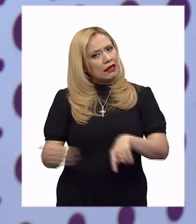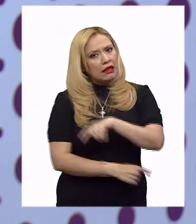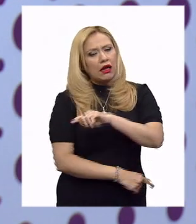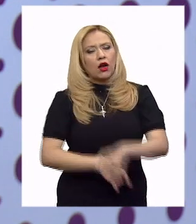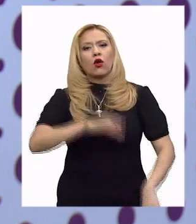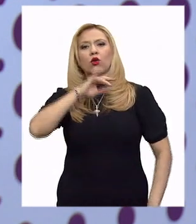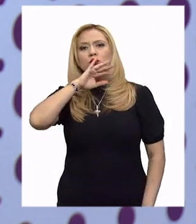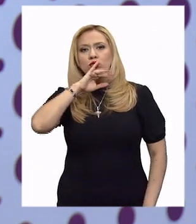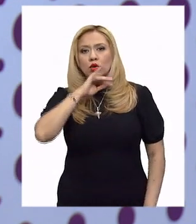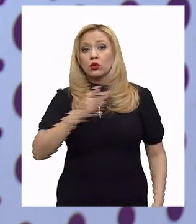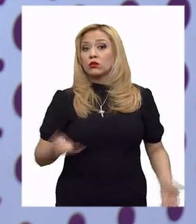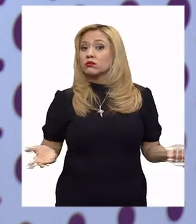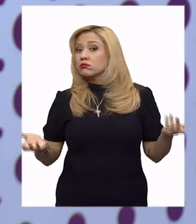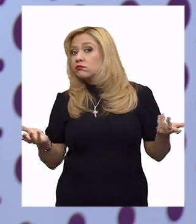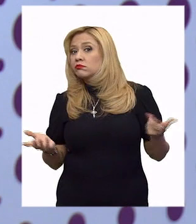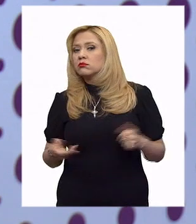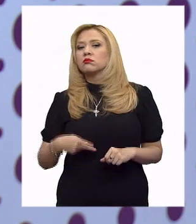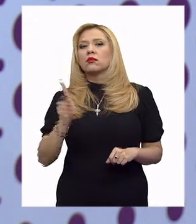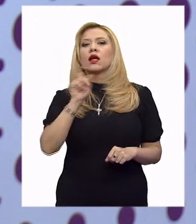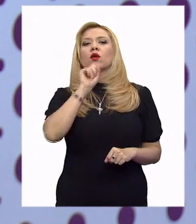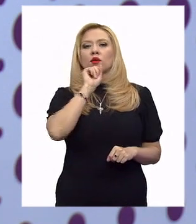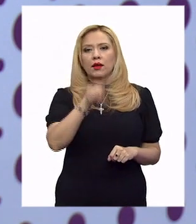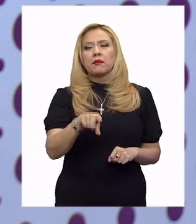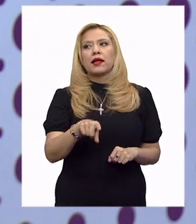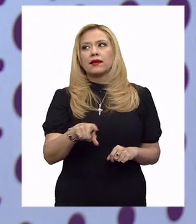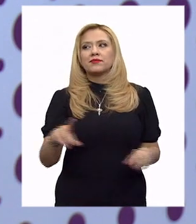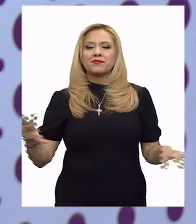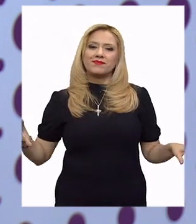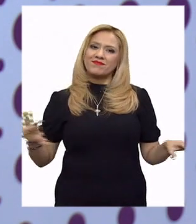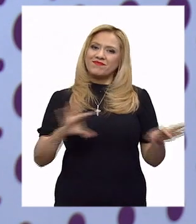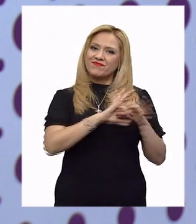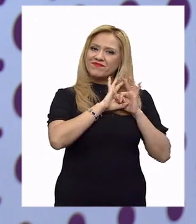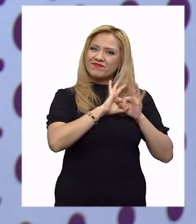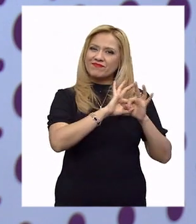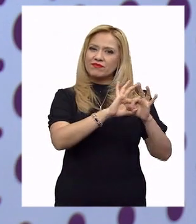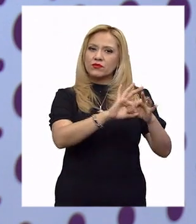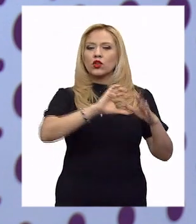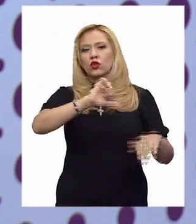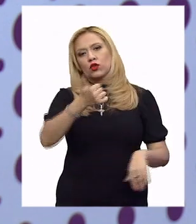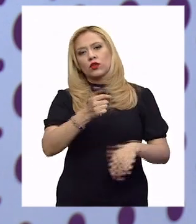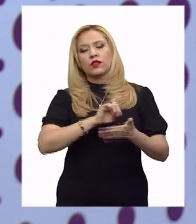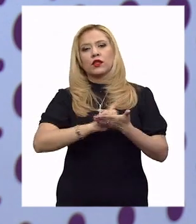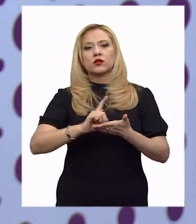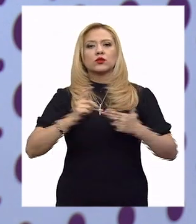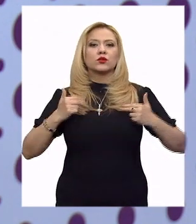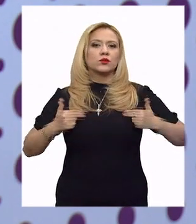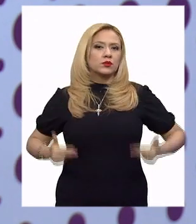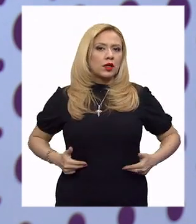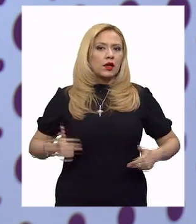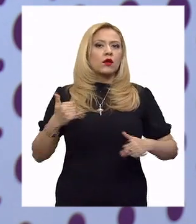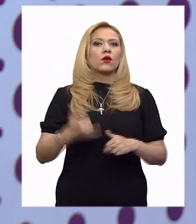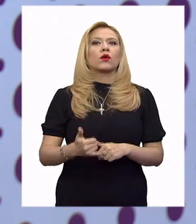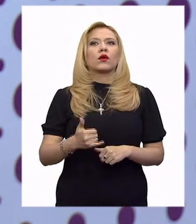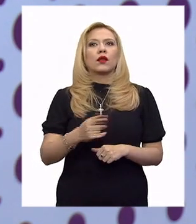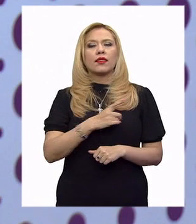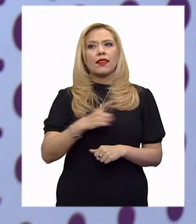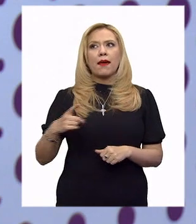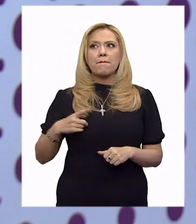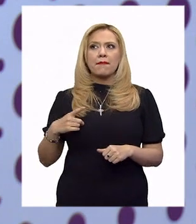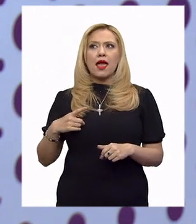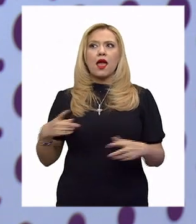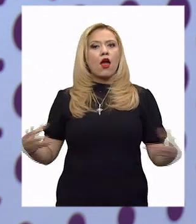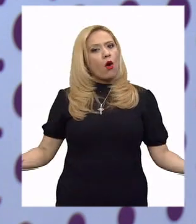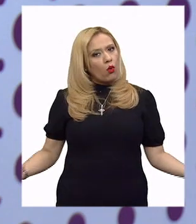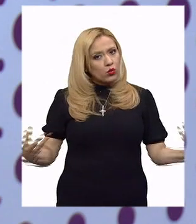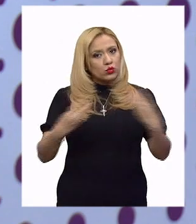la corrupción, pero que también justamente está ligada con otros derechos humanos, ¿no? Que además tienen que concatenarse y